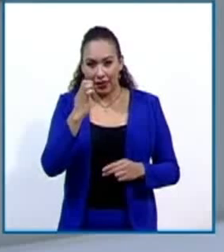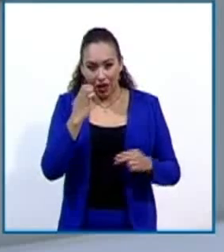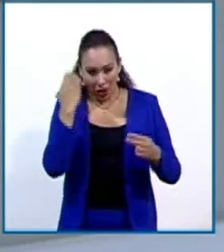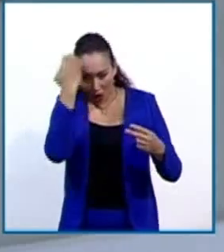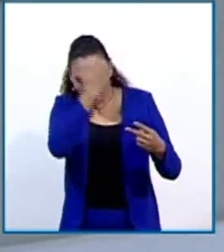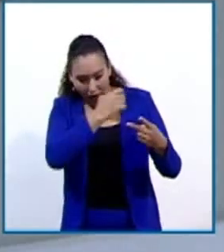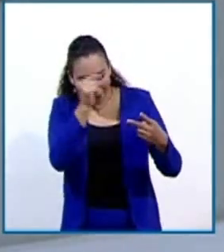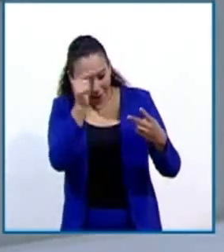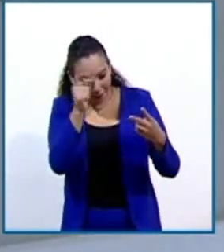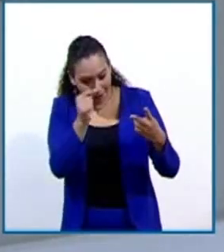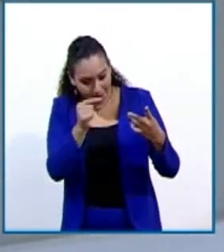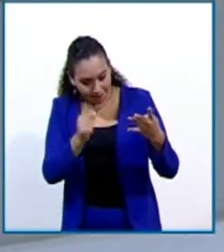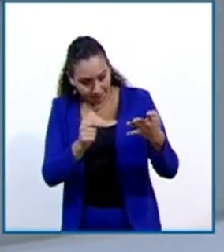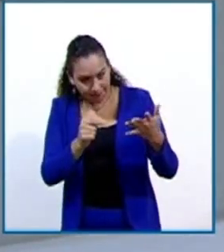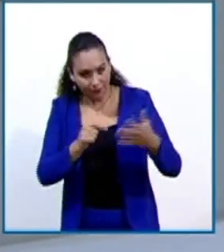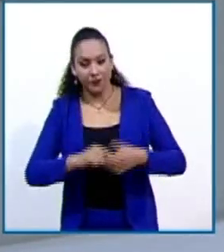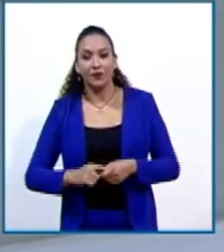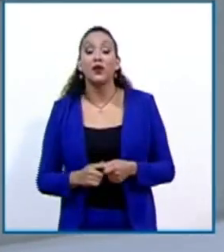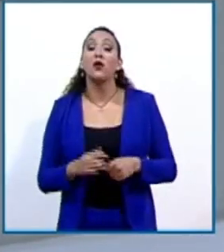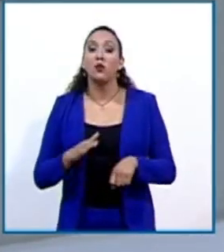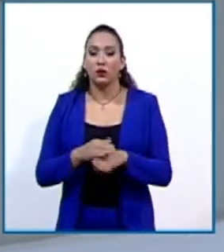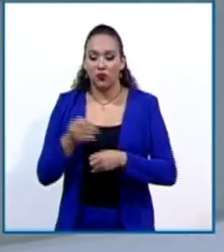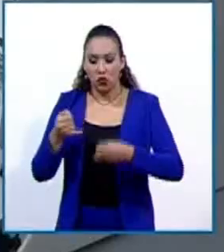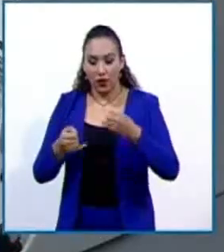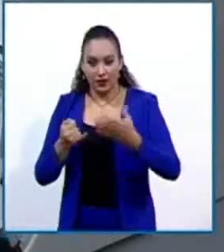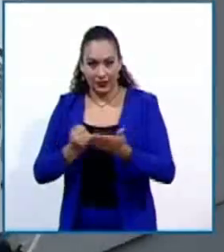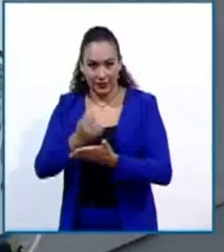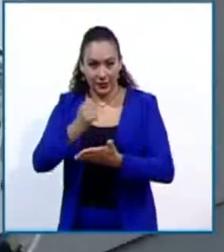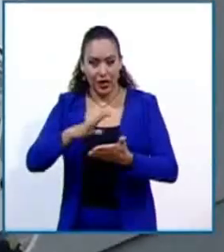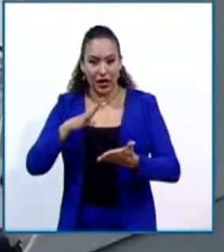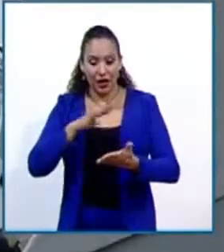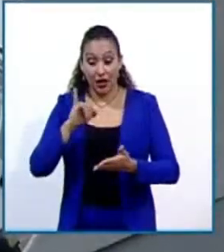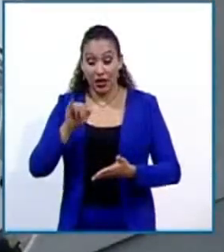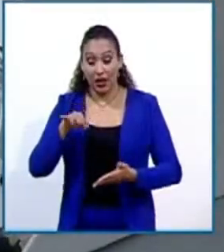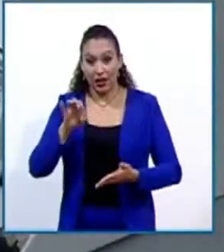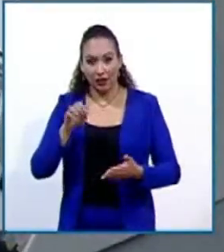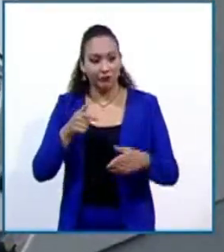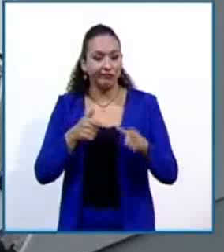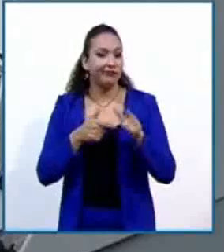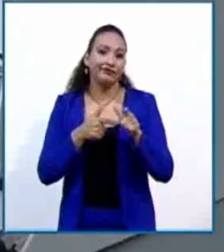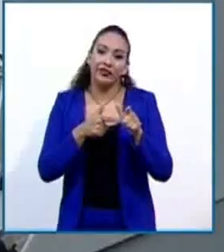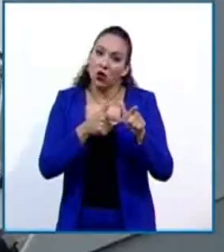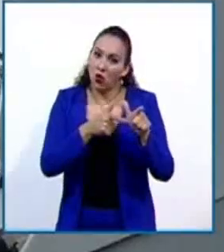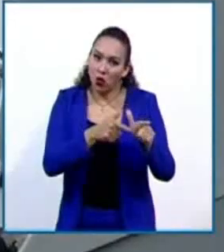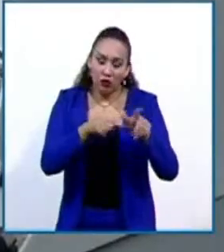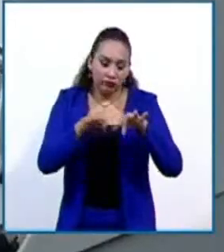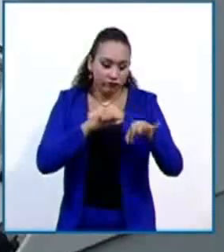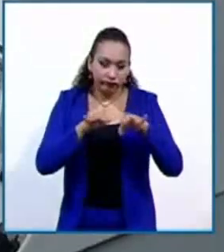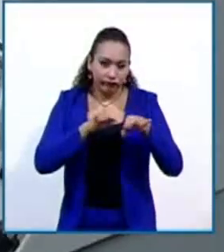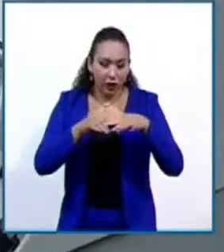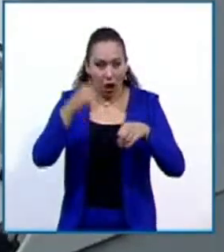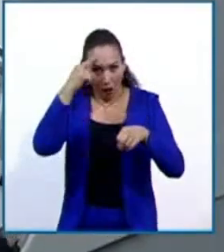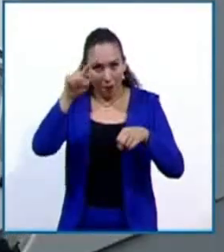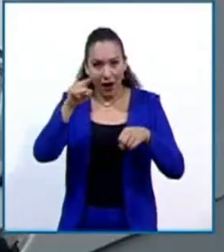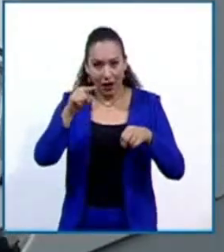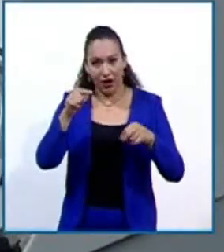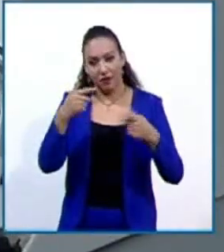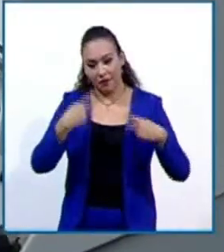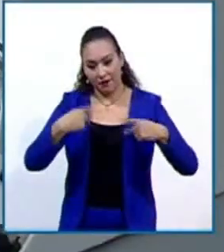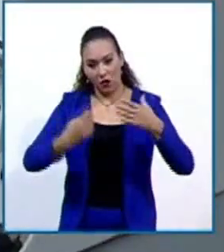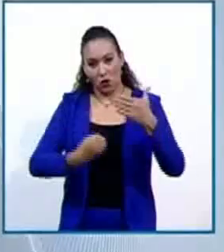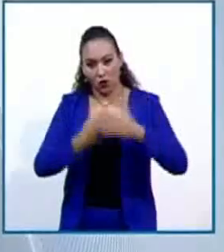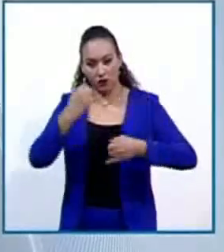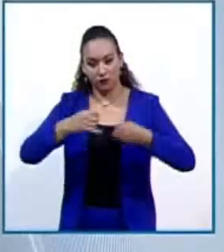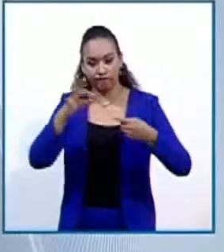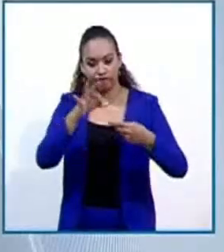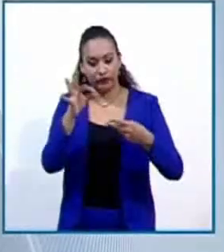suspensiones definitivas dictadas por jueces de distrito, el INE continuó adelante con la organización del proceso electoral extraordinario de